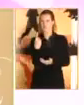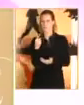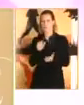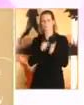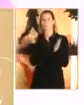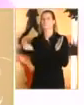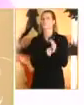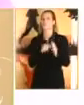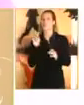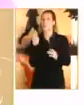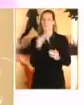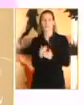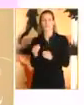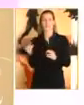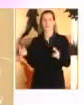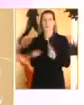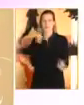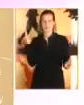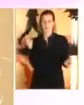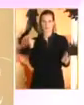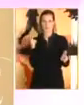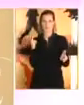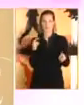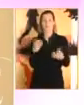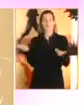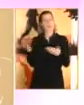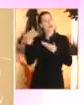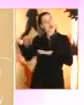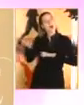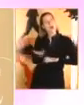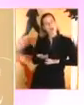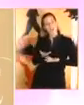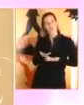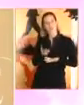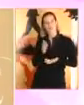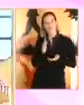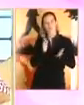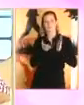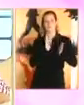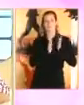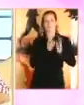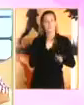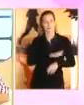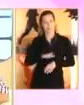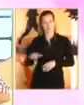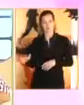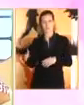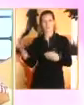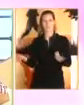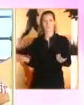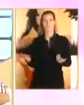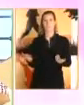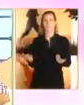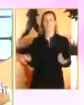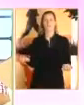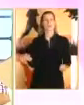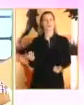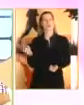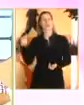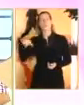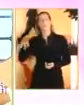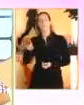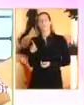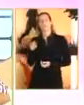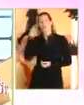antelación. Y esto permite, pues, que se intervenga con mayor antelación también. ¿Por qué os decidís a...? Porque hay muchos padres que